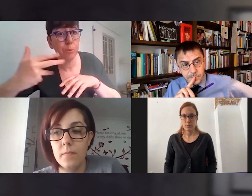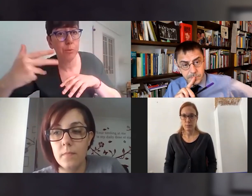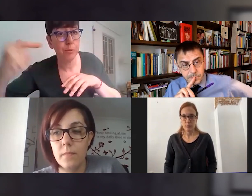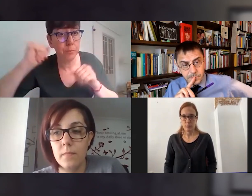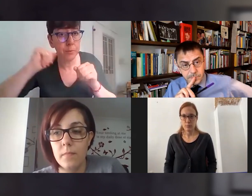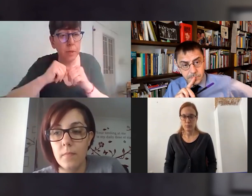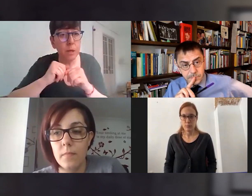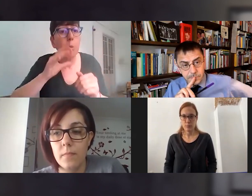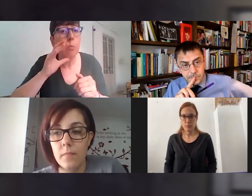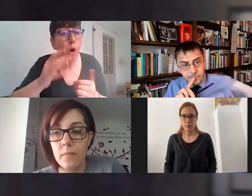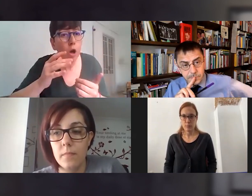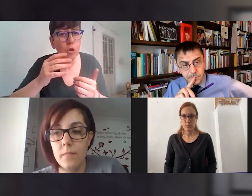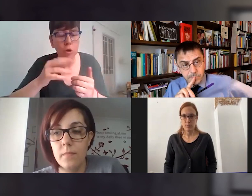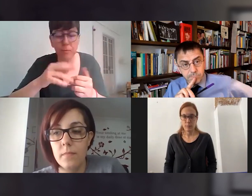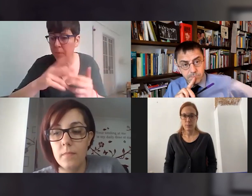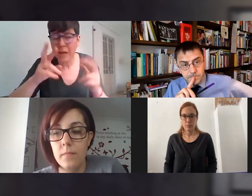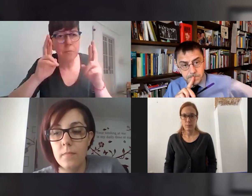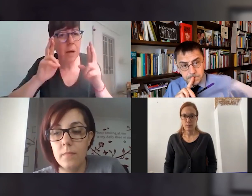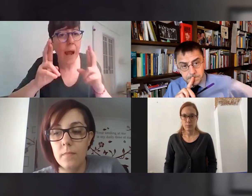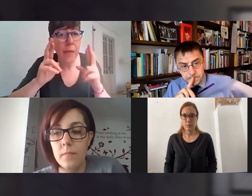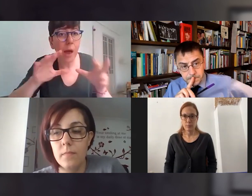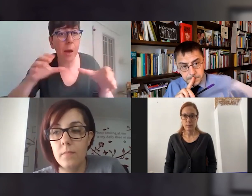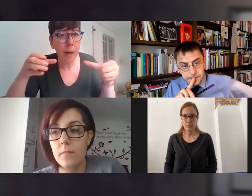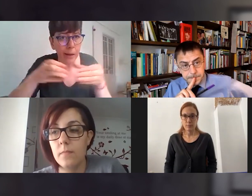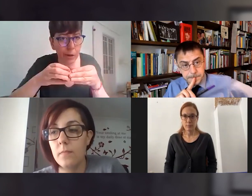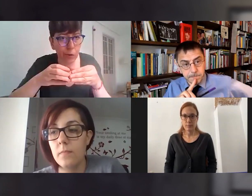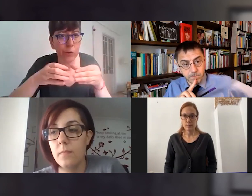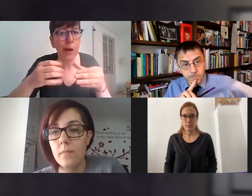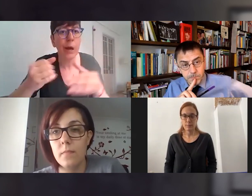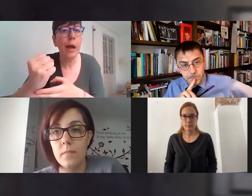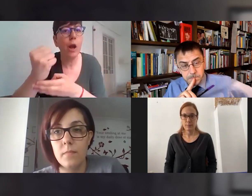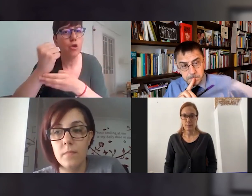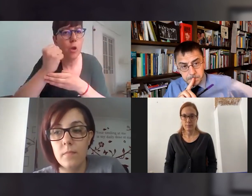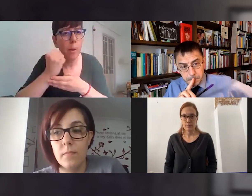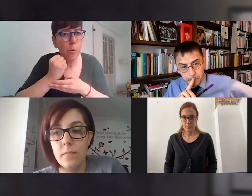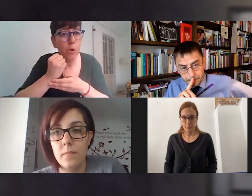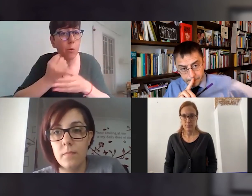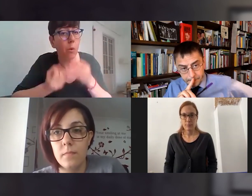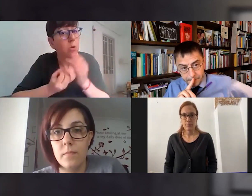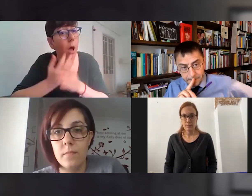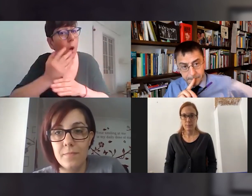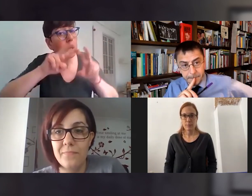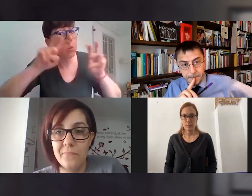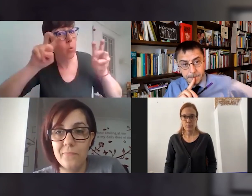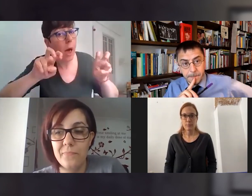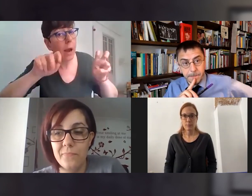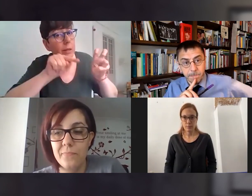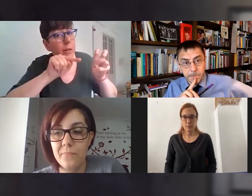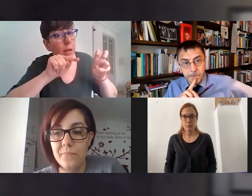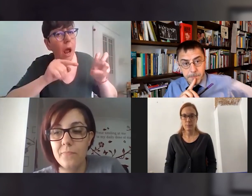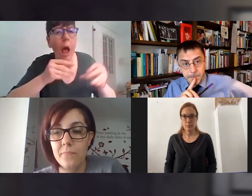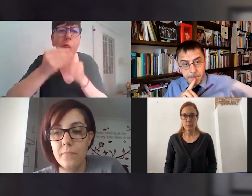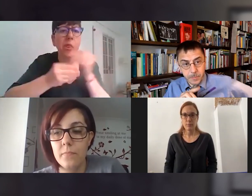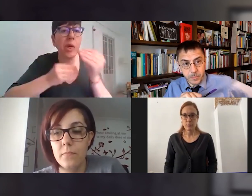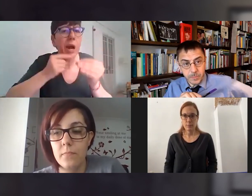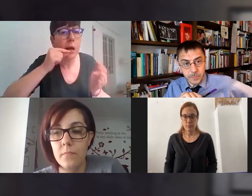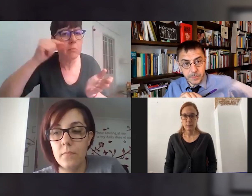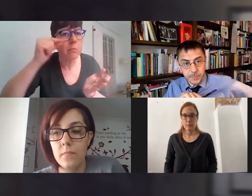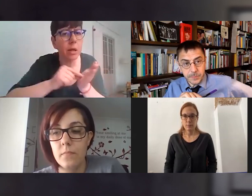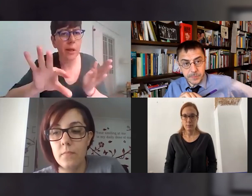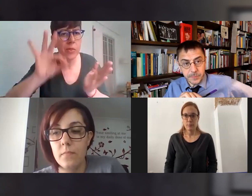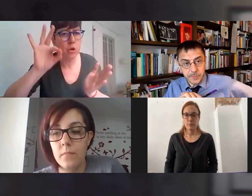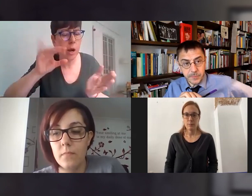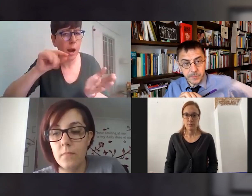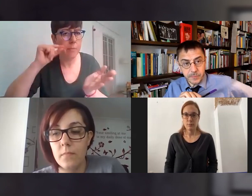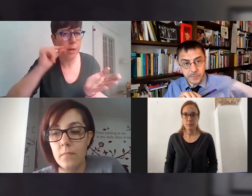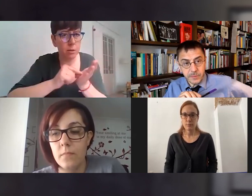todo, con lo cual el tiempo se va. Tengo la esperanza en un partido en que nos apoyamos y que cuando